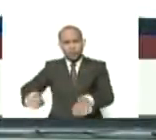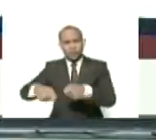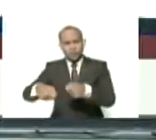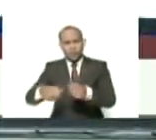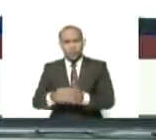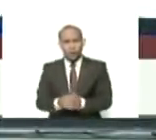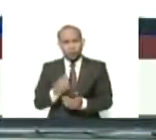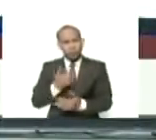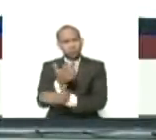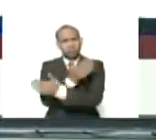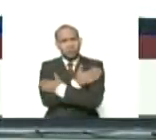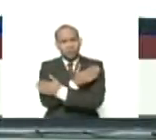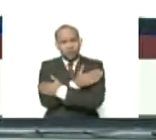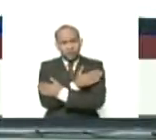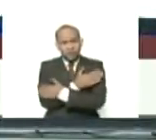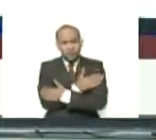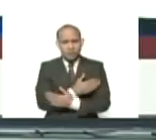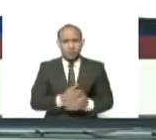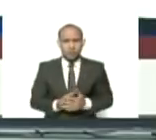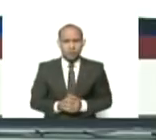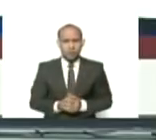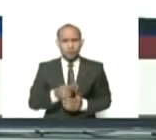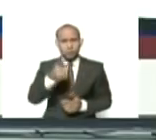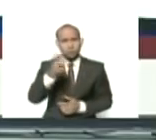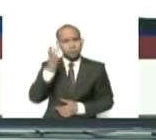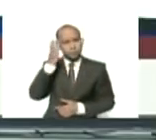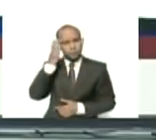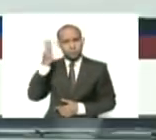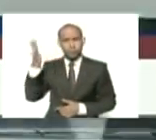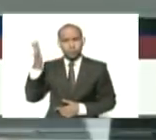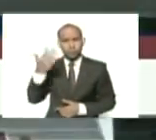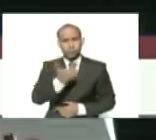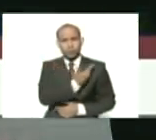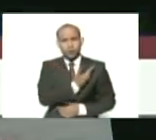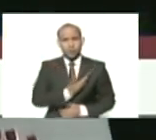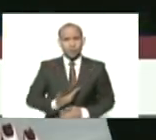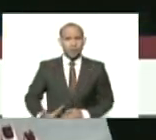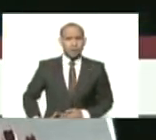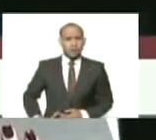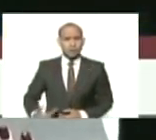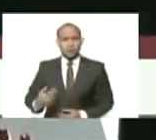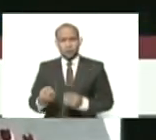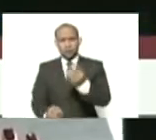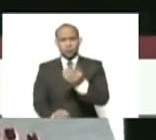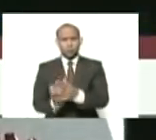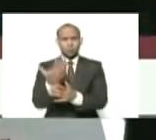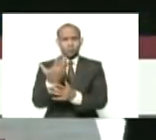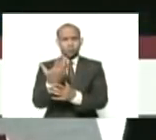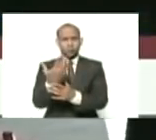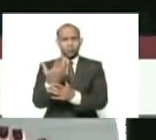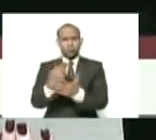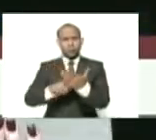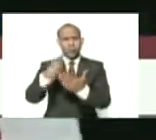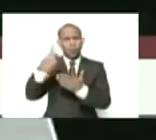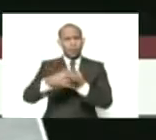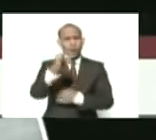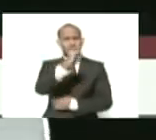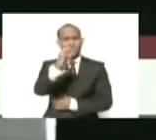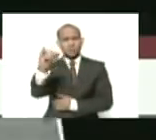para felicitar su iniciativa, presidente, de crear el Plan Z.